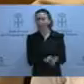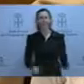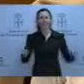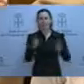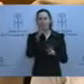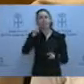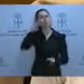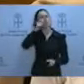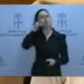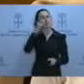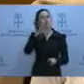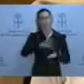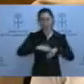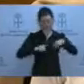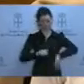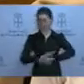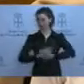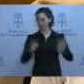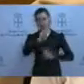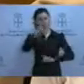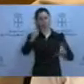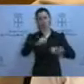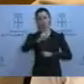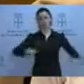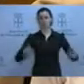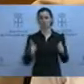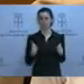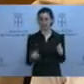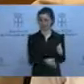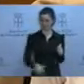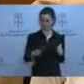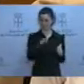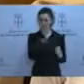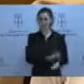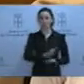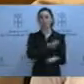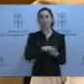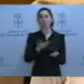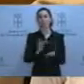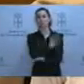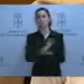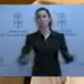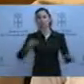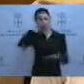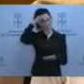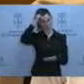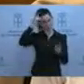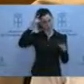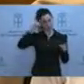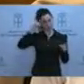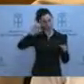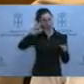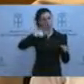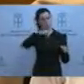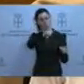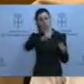aquí? Y esto no tiene la culpa ni la Fundación ni los habitantes de la zona. Cuando las consejerías se disgregan, se lo deja a Cultura, que ahora usted es el titular, y